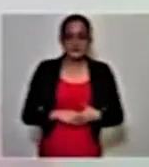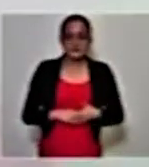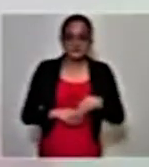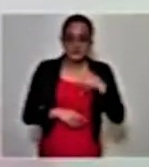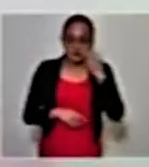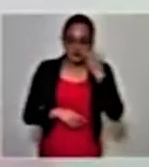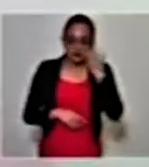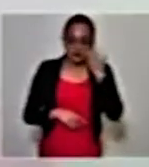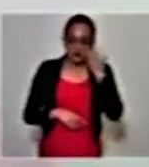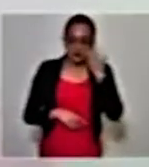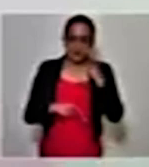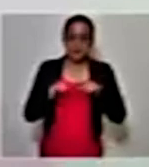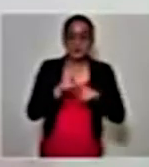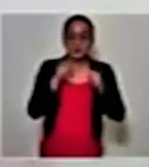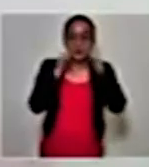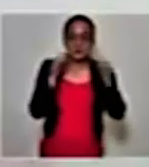se sigue atendiendo con